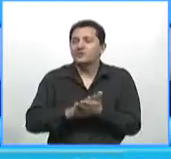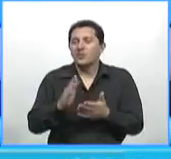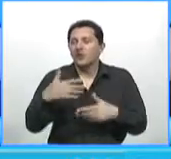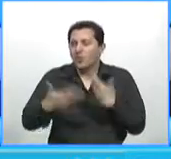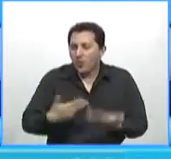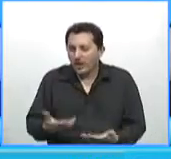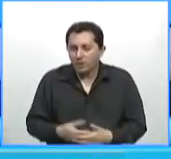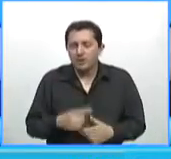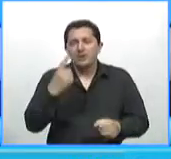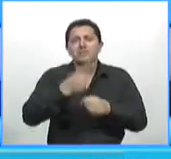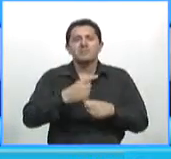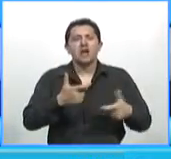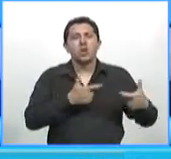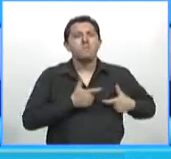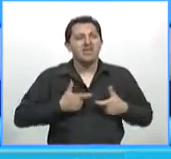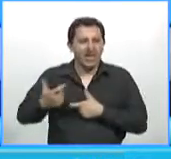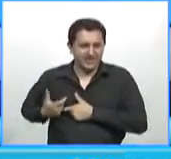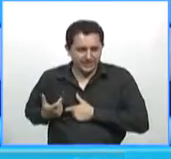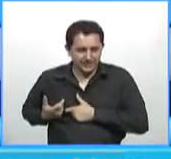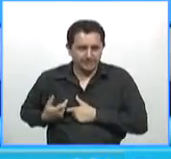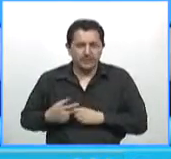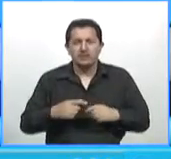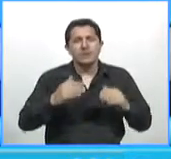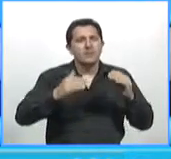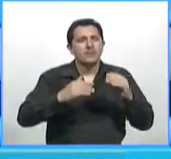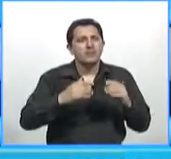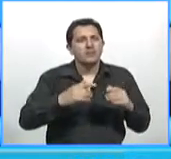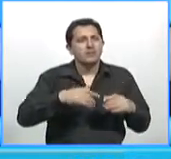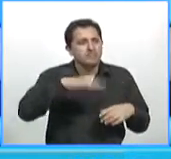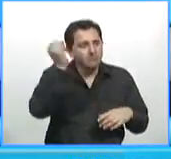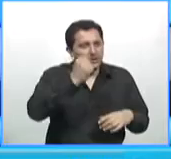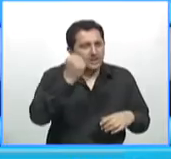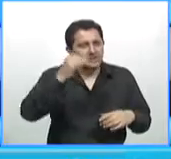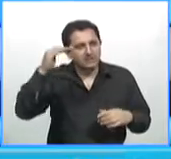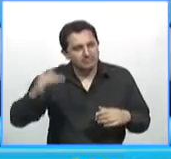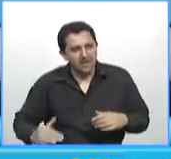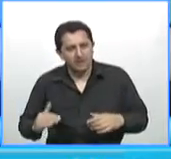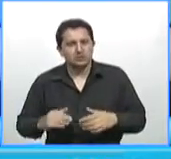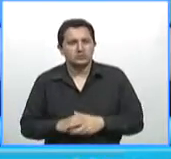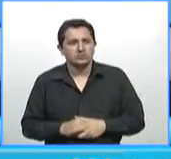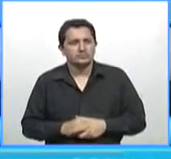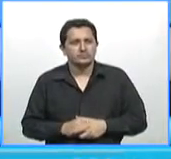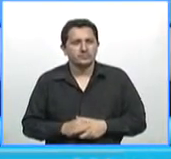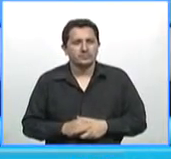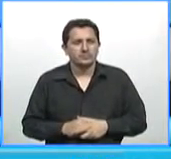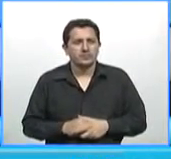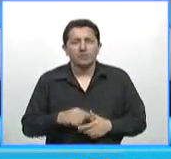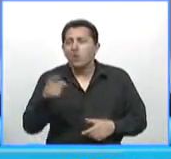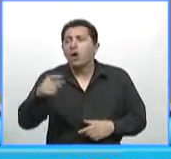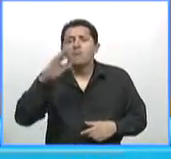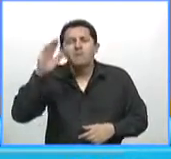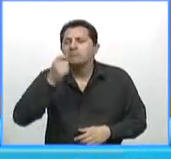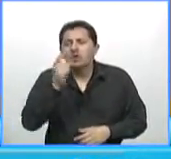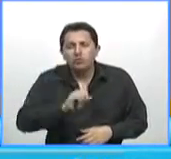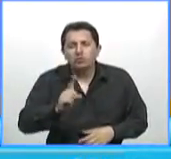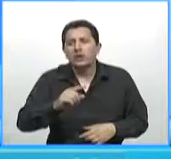primero, el medallero. Vamos a tener que ordenar de menor a mayor cuestiones que seguramente te gusten, pero de las que menos te gusten a